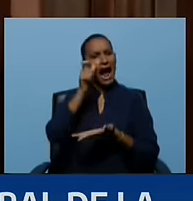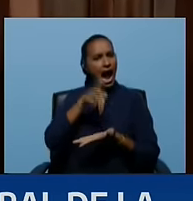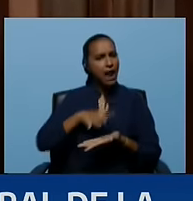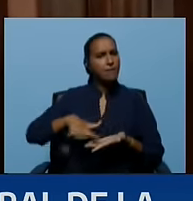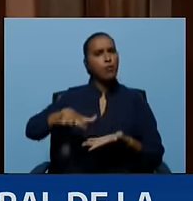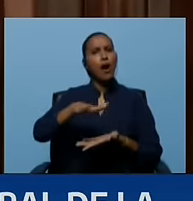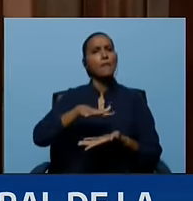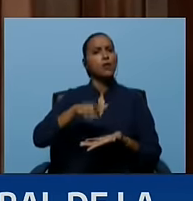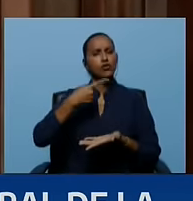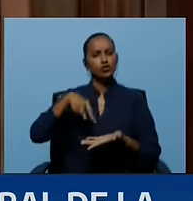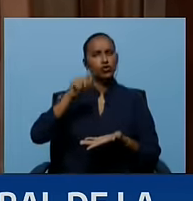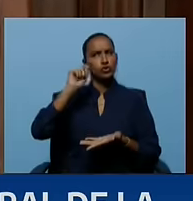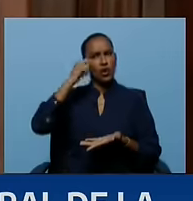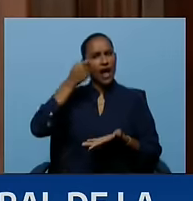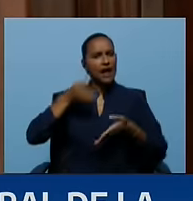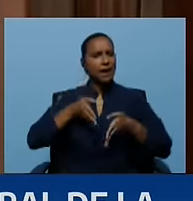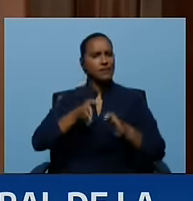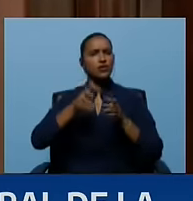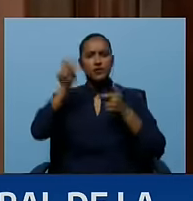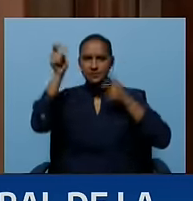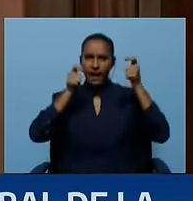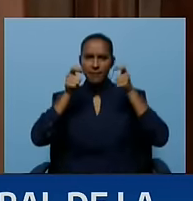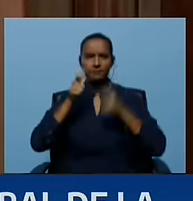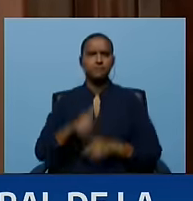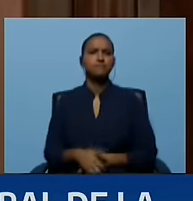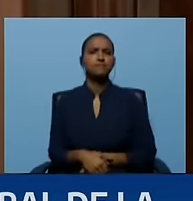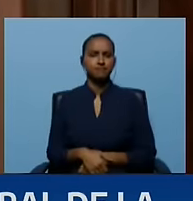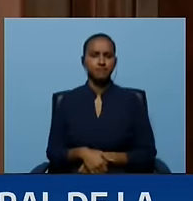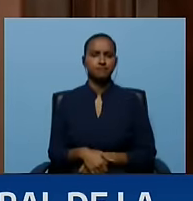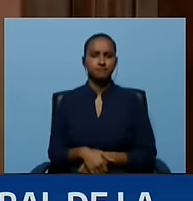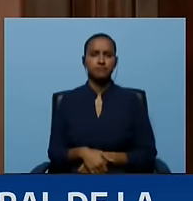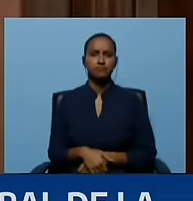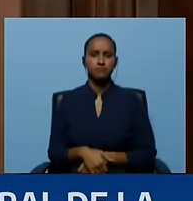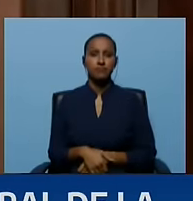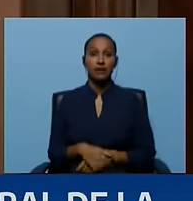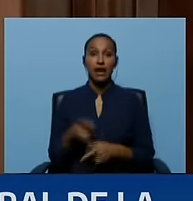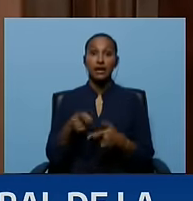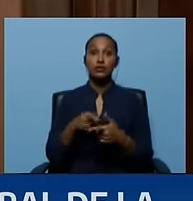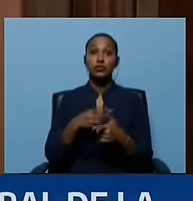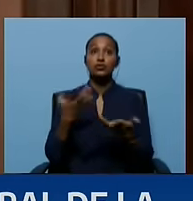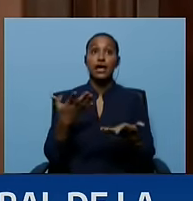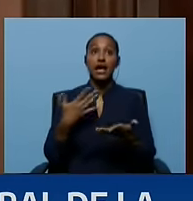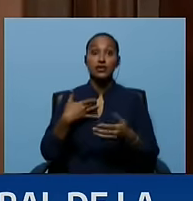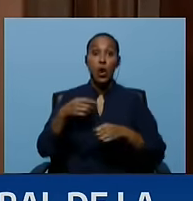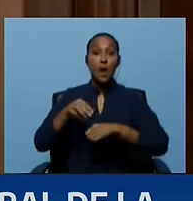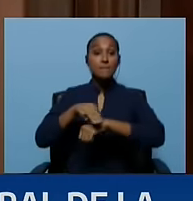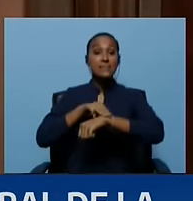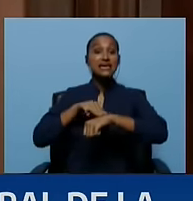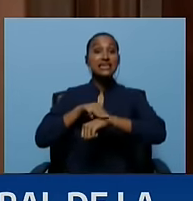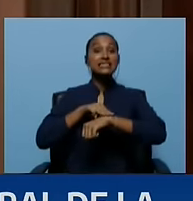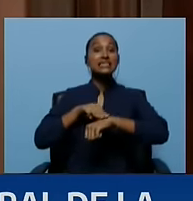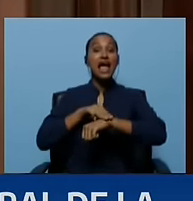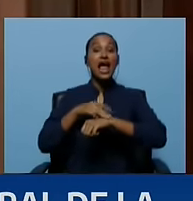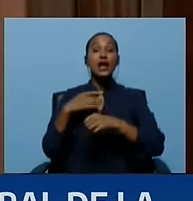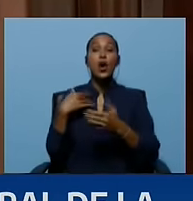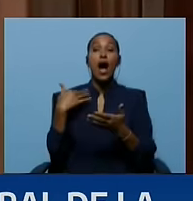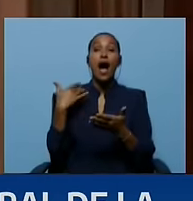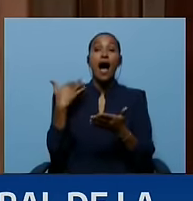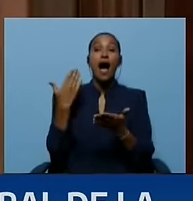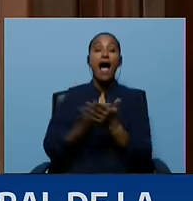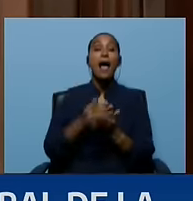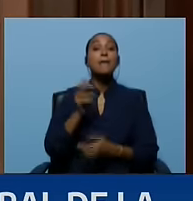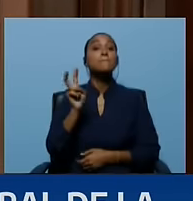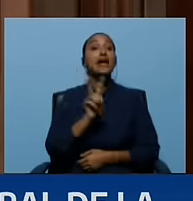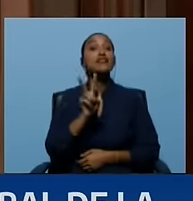del comandante Chávez. Regreso, es curioso, presidente, regreso a ese ministerio 22 años después. Yo fui